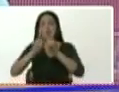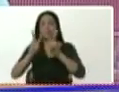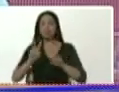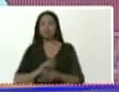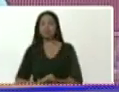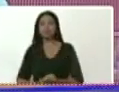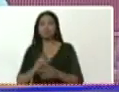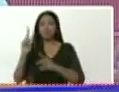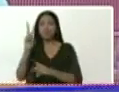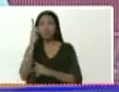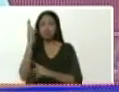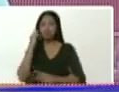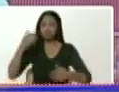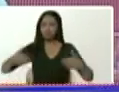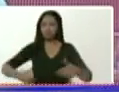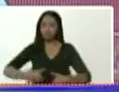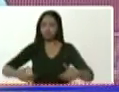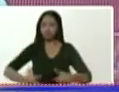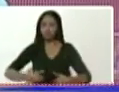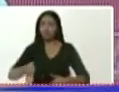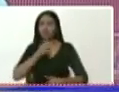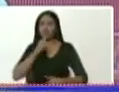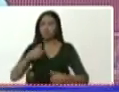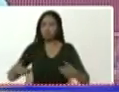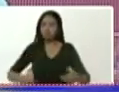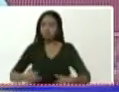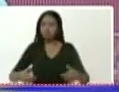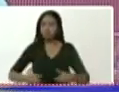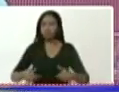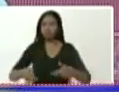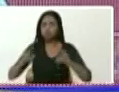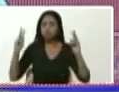La perseverancia. Quien persevera,